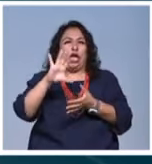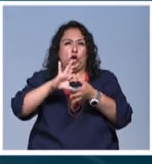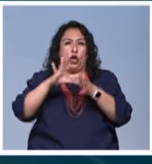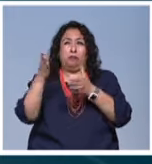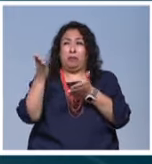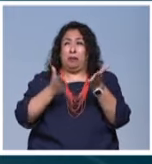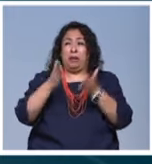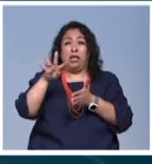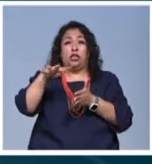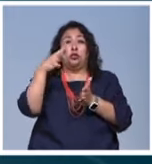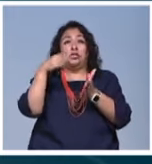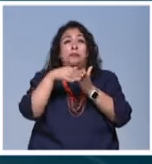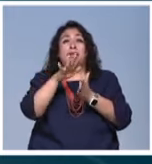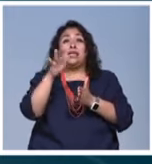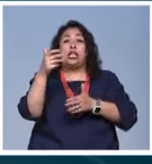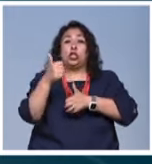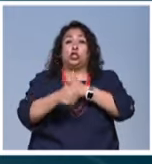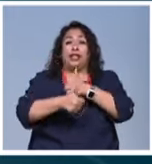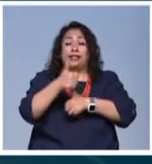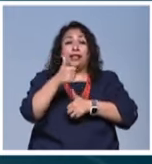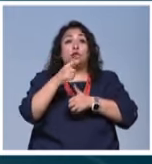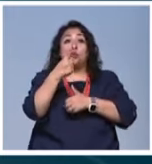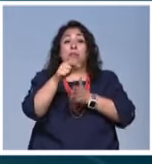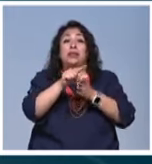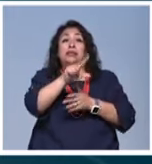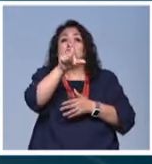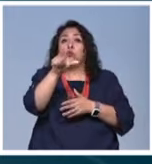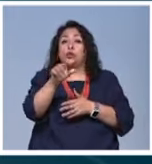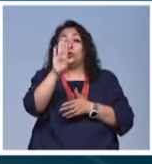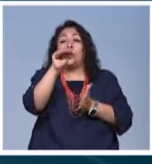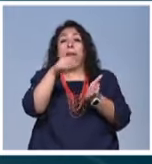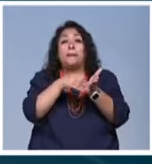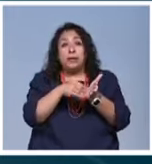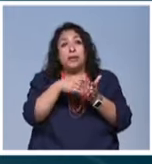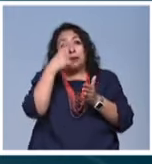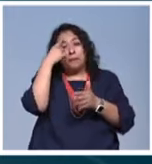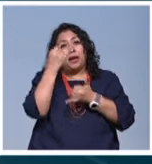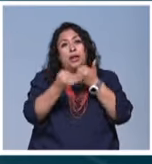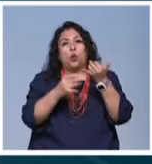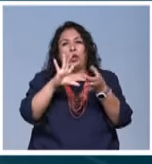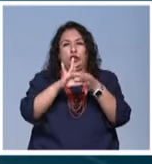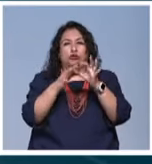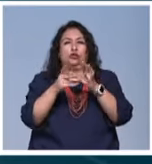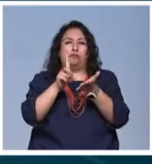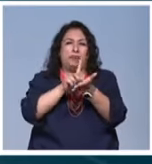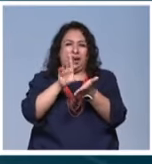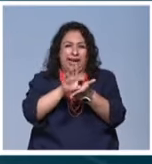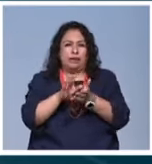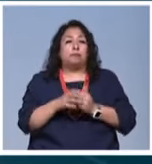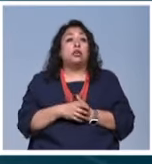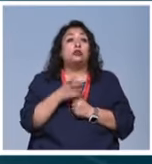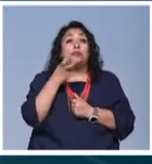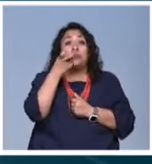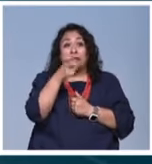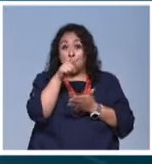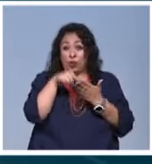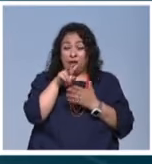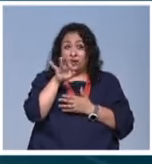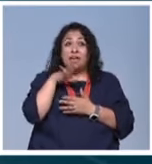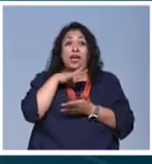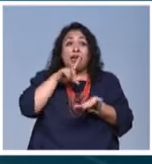va a recibir 14,500 atletas y un mes después 9,000 atletas para los juegos paralímpicos esta Villa va a tener